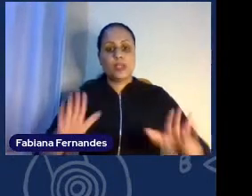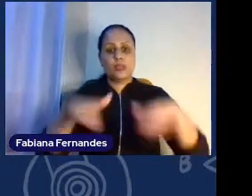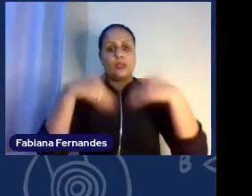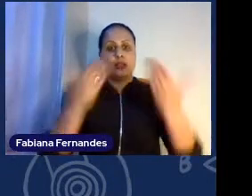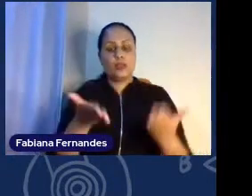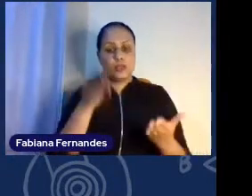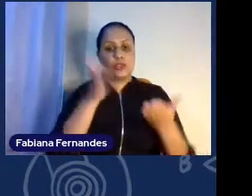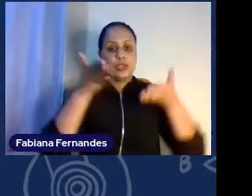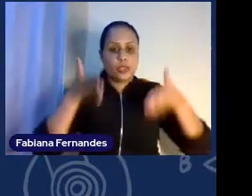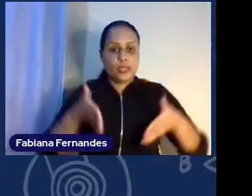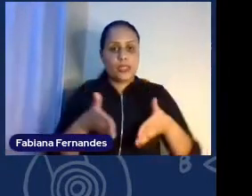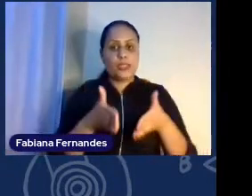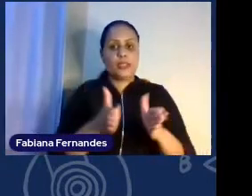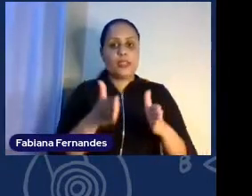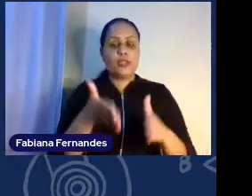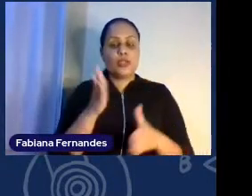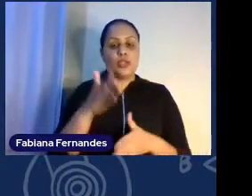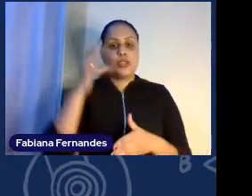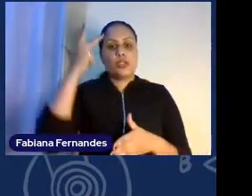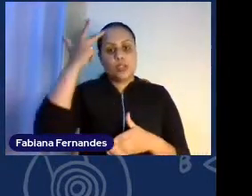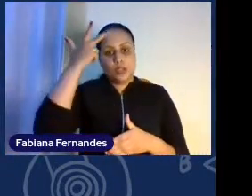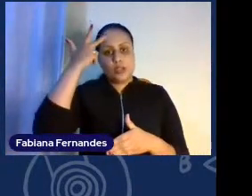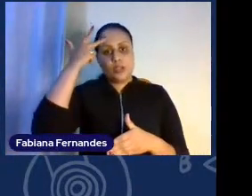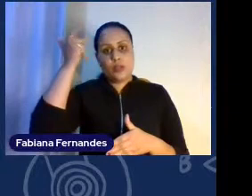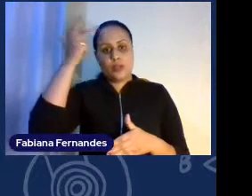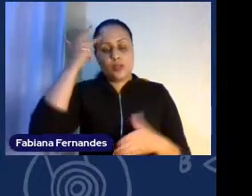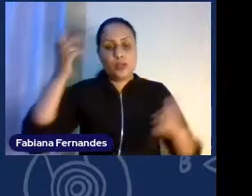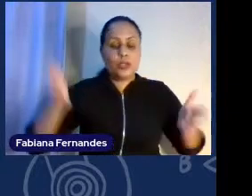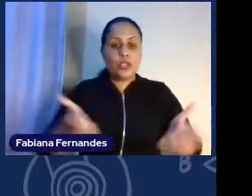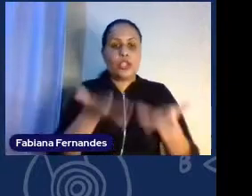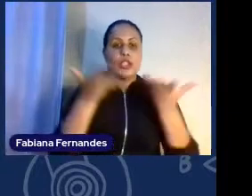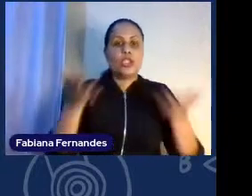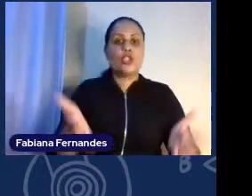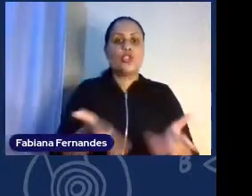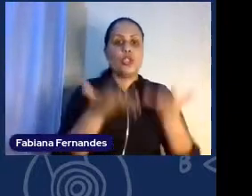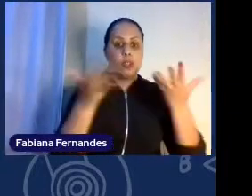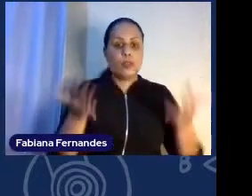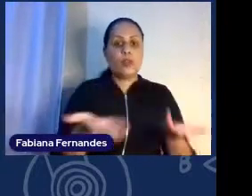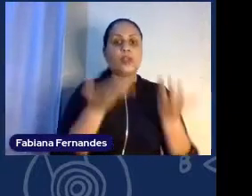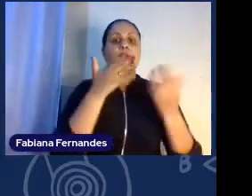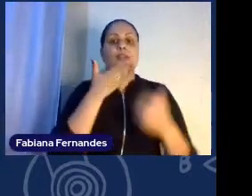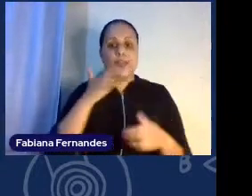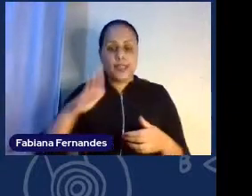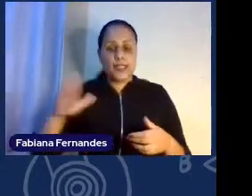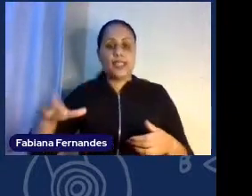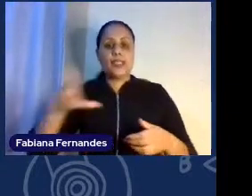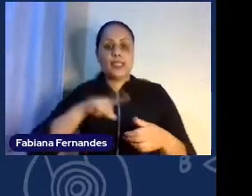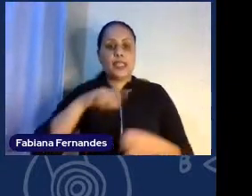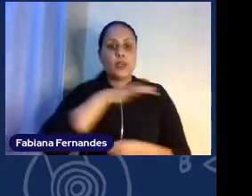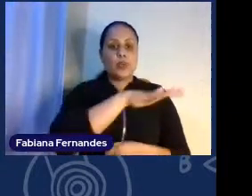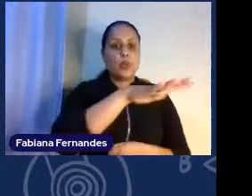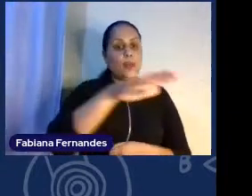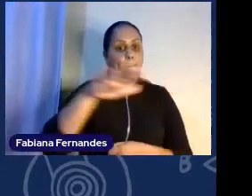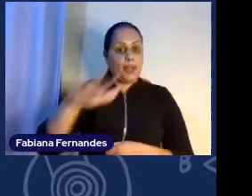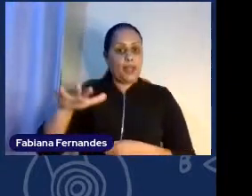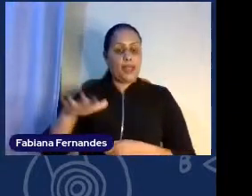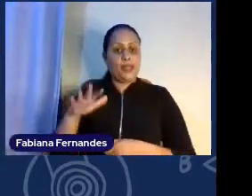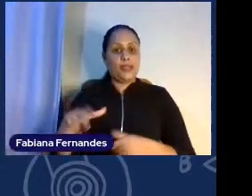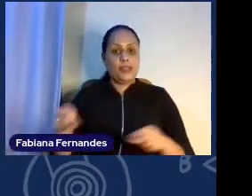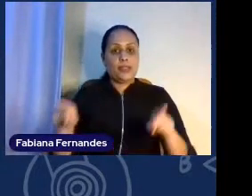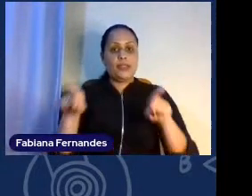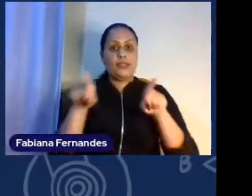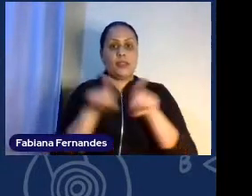está a expensas de los estímulos que recibe del medio ambiente. Pero noten, quiero